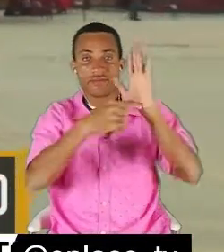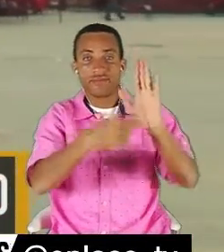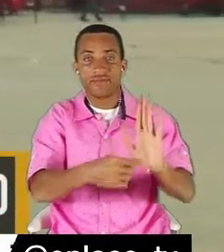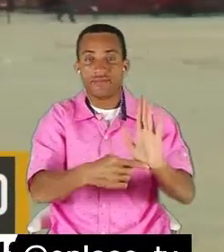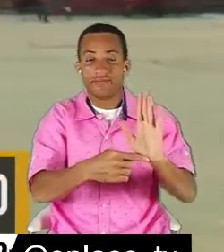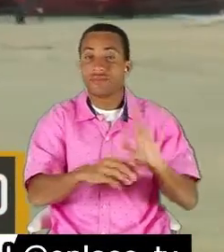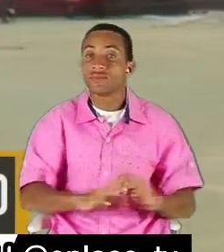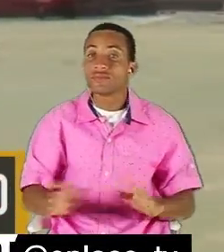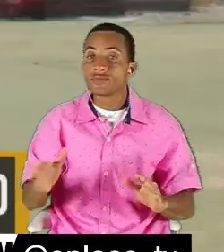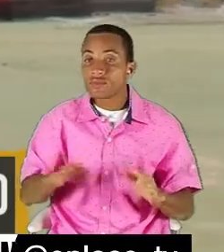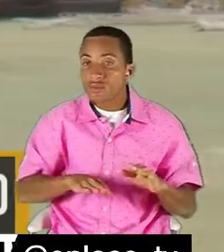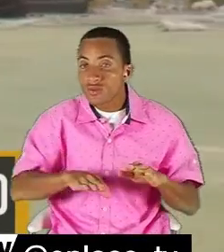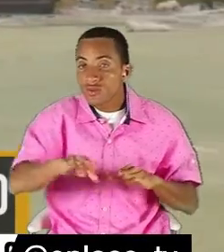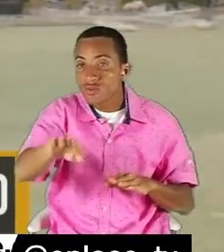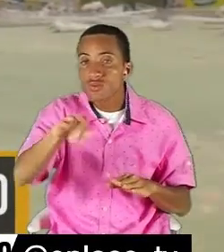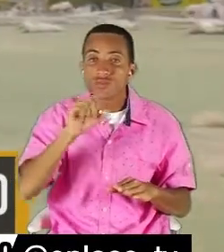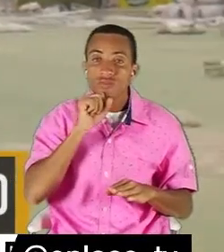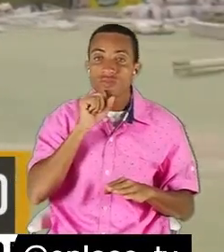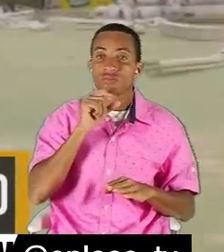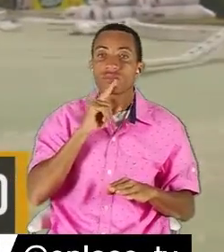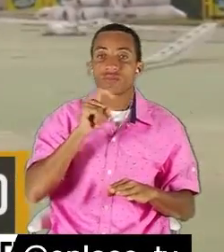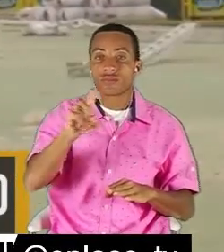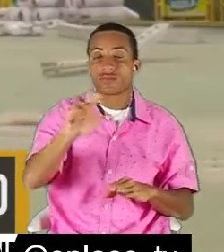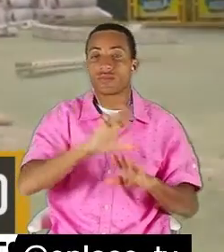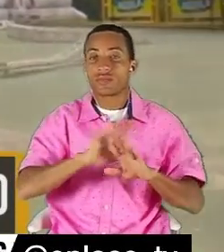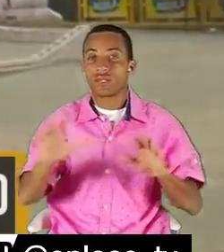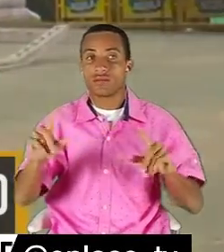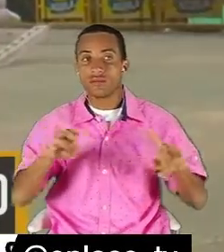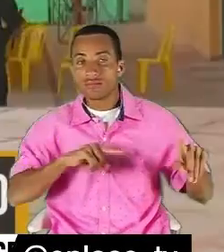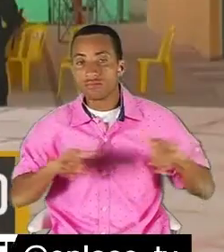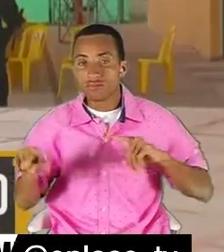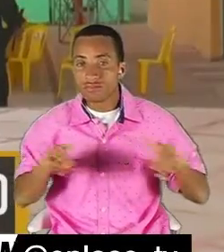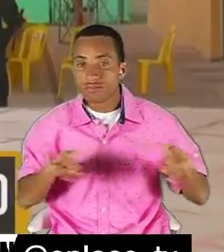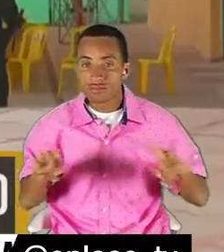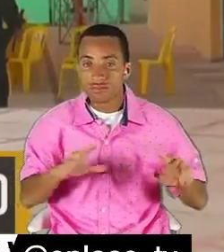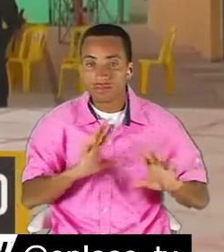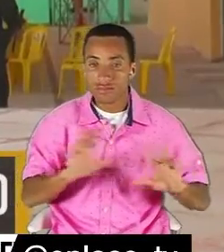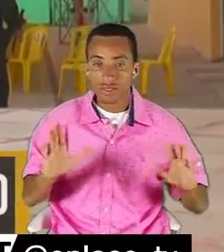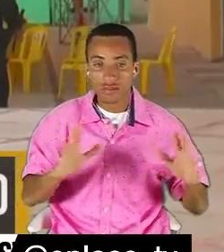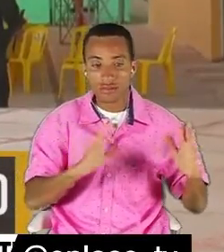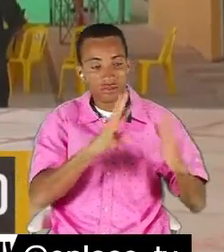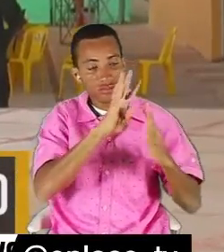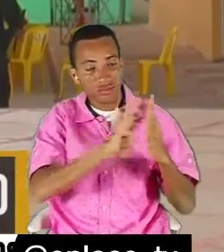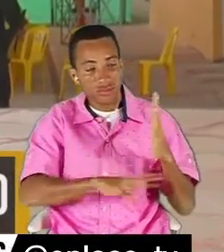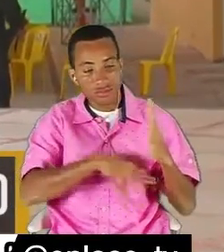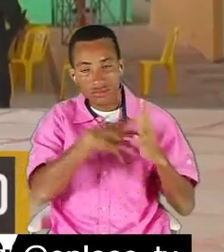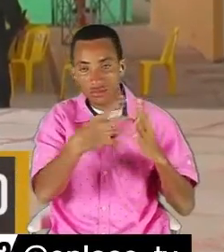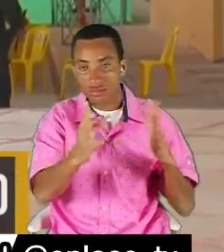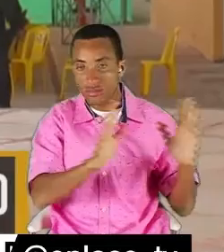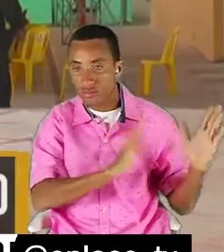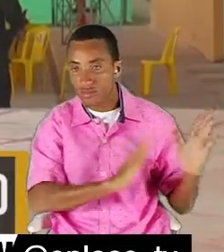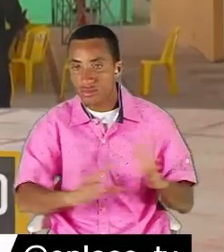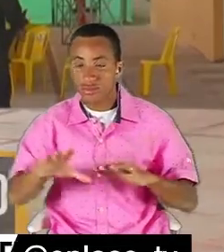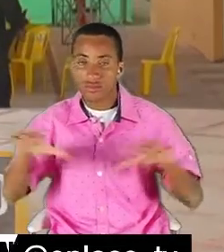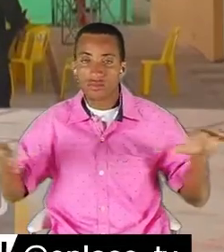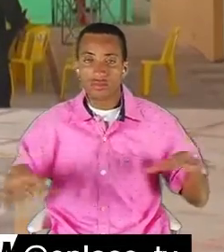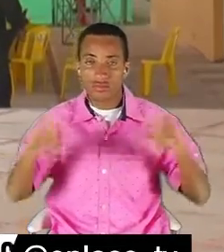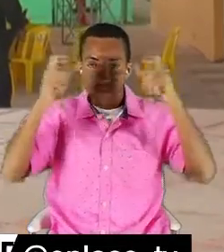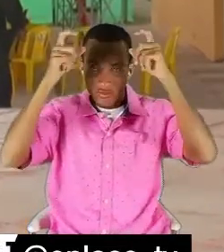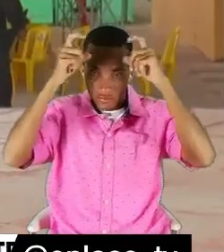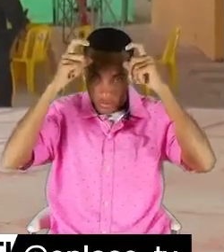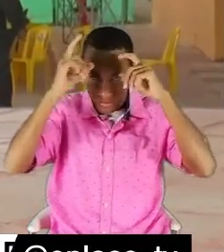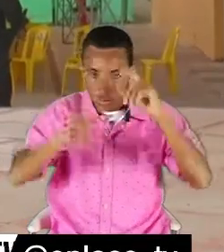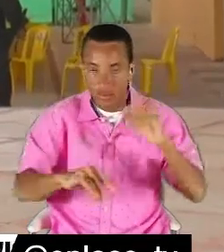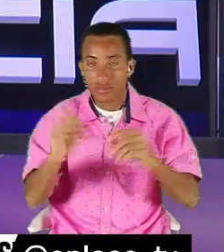vía Barranca Bermeja Bucaramanga, la logística ya comienza a disponerse para el desarrollo del cronograma de actividades de la Feria Agropecuaria y